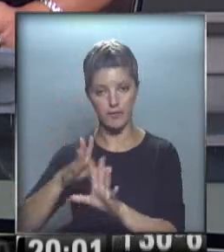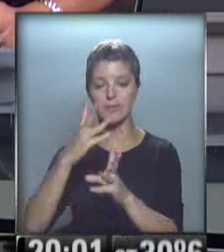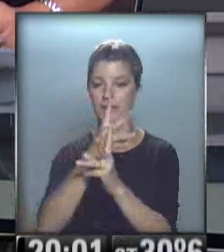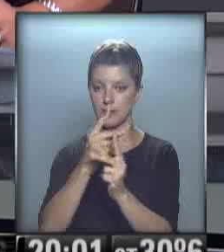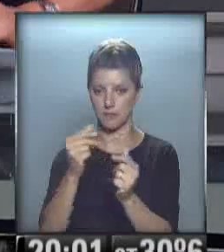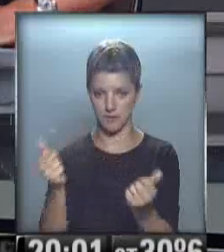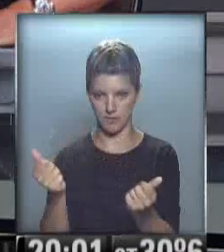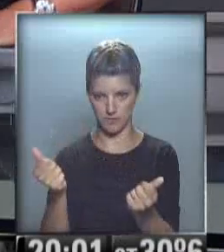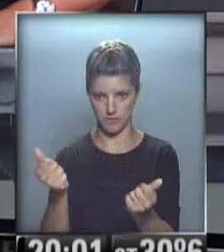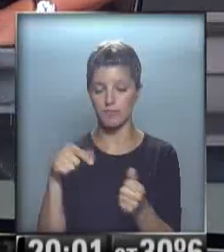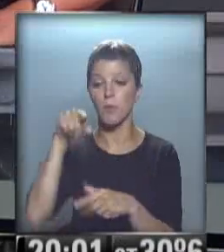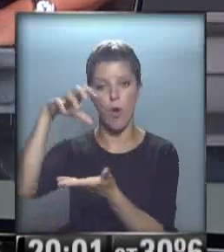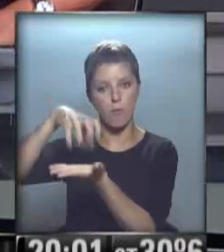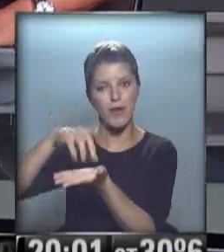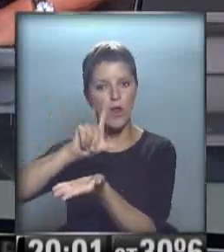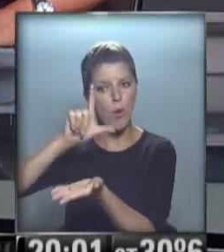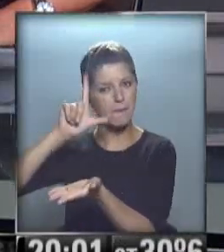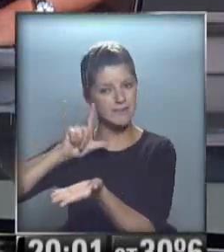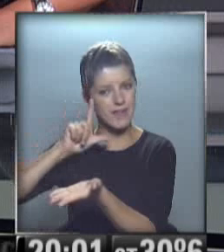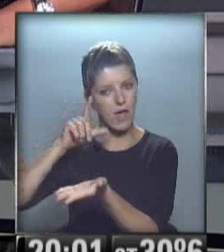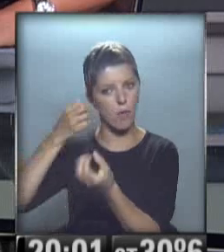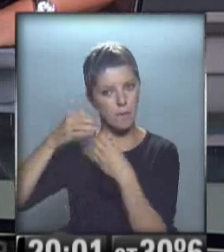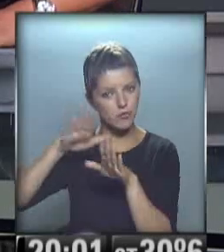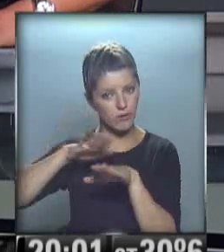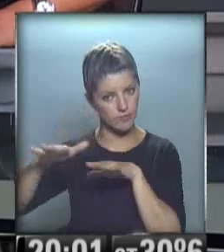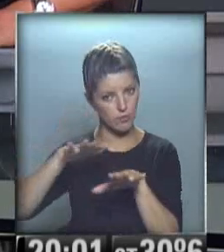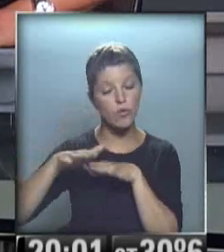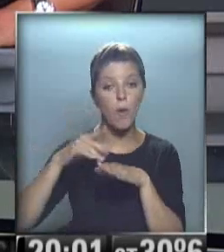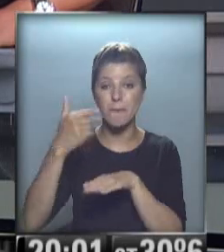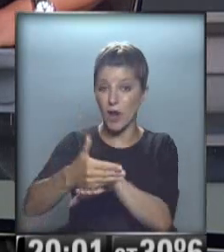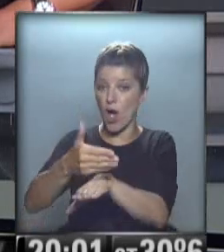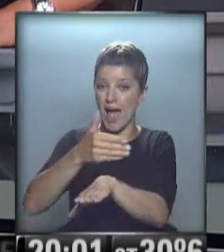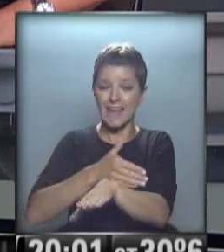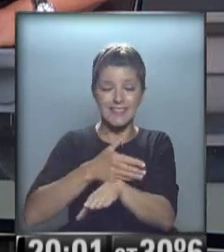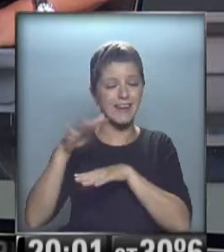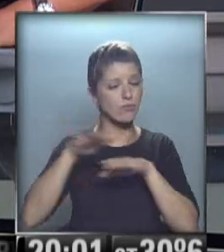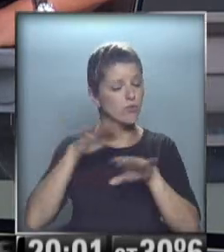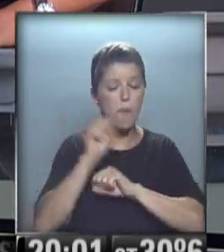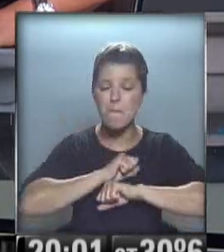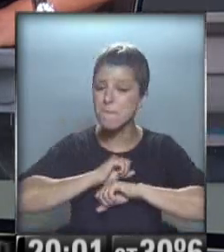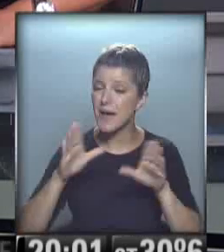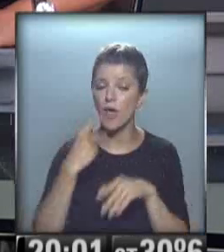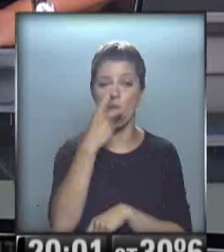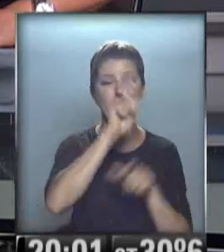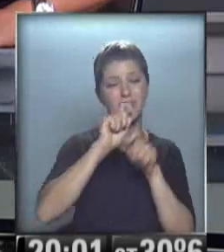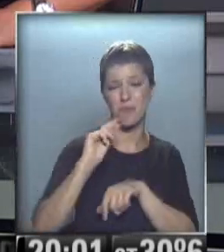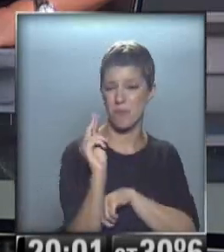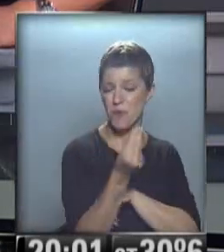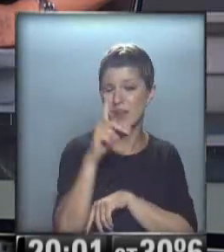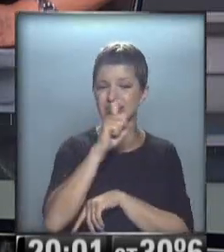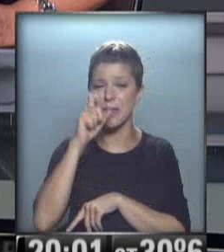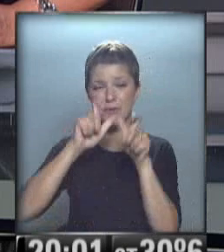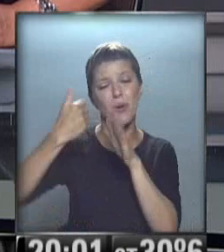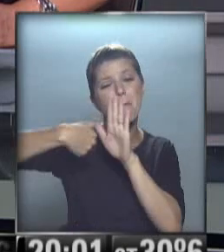estaban amotinados desde el lunes pasado. Pero antes de la firma de dicho acuerdo, todo terminó de la peor manera. Dos muertos, más de 100 heridos,